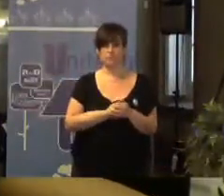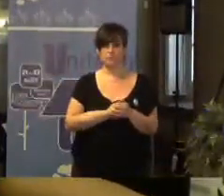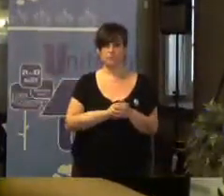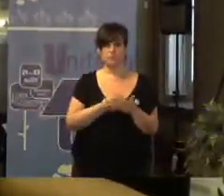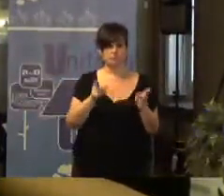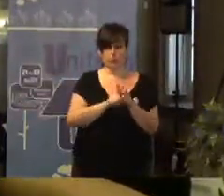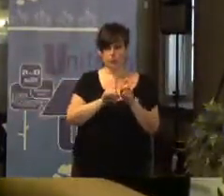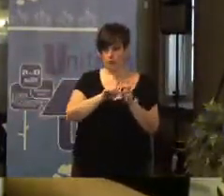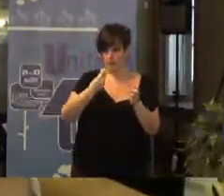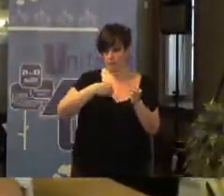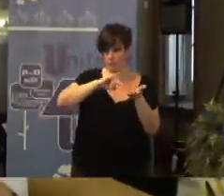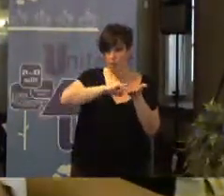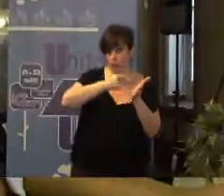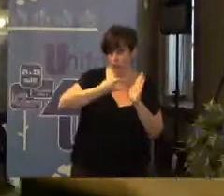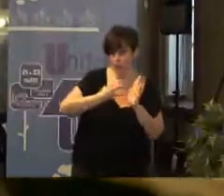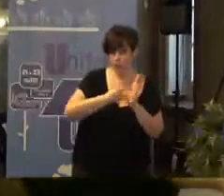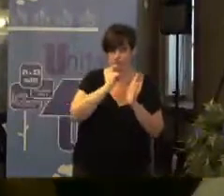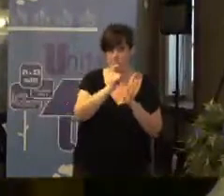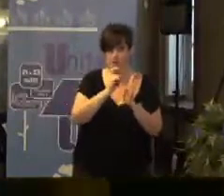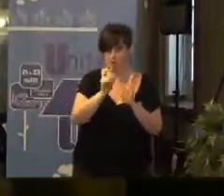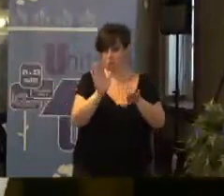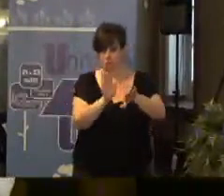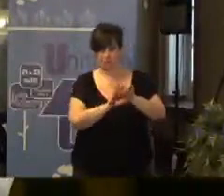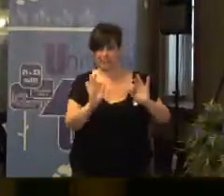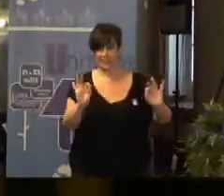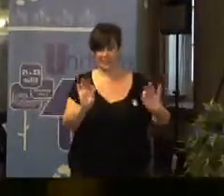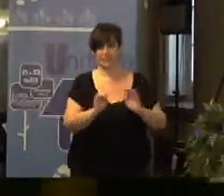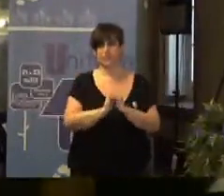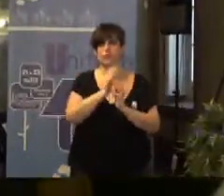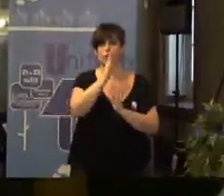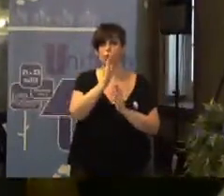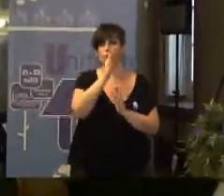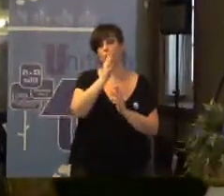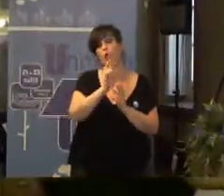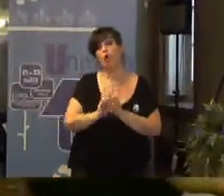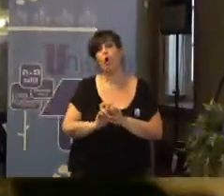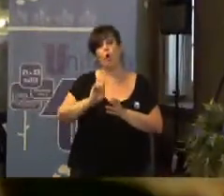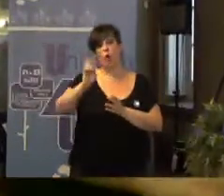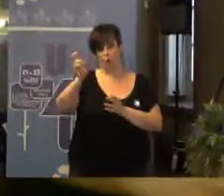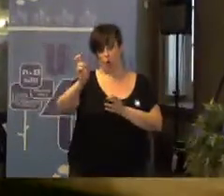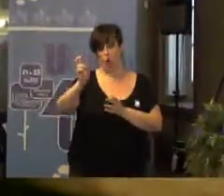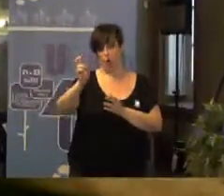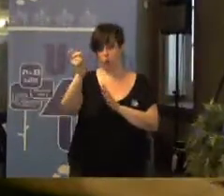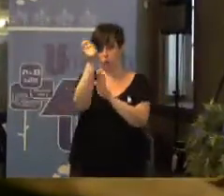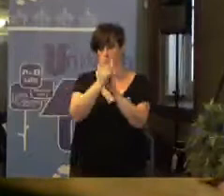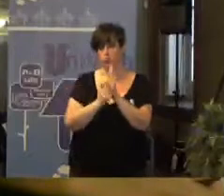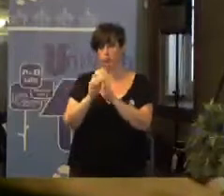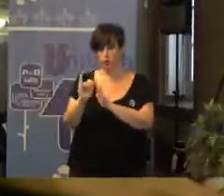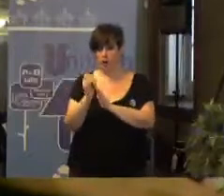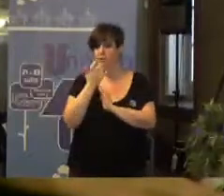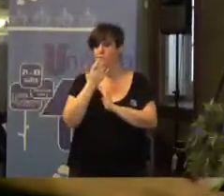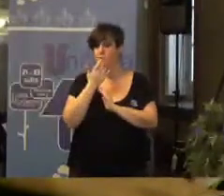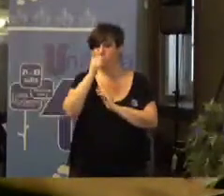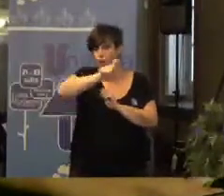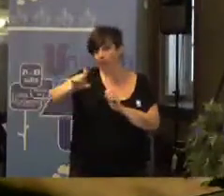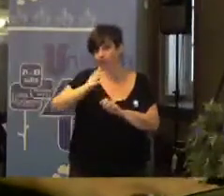de coordenadas que é o eixo dereita-esquerda, non? Porque hai outro eixo de coordenadas, o sea, o eixo dereita-esquerda expresa en